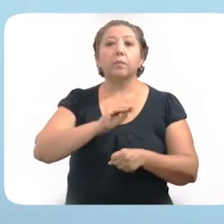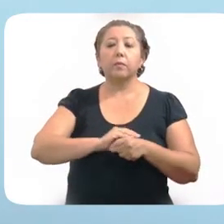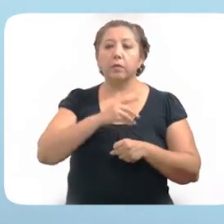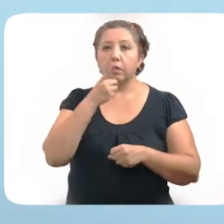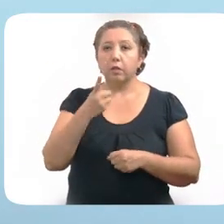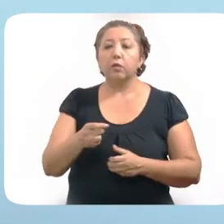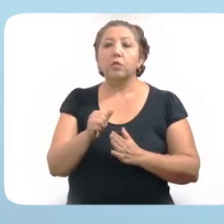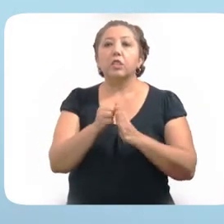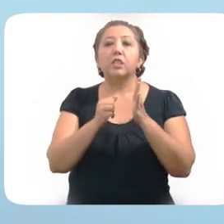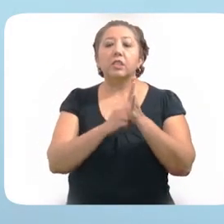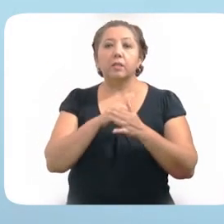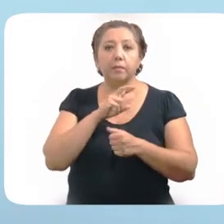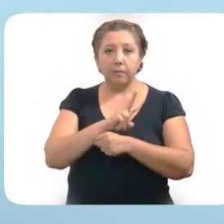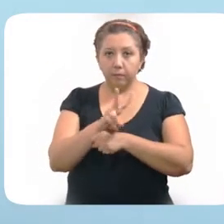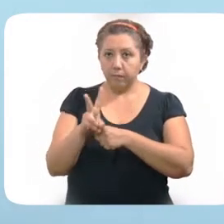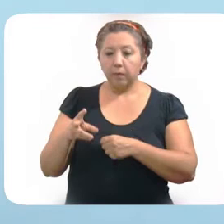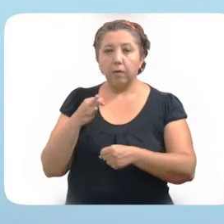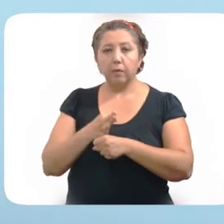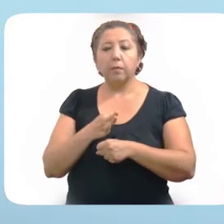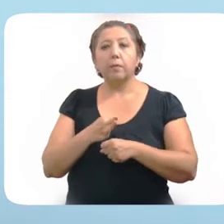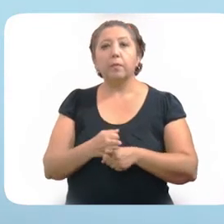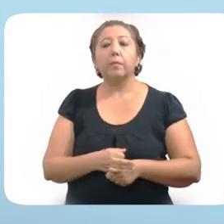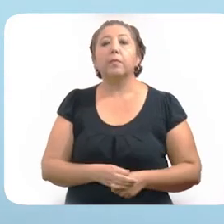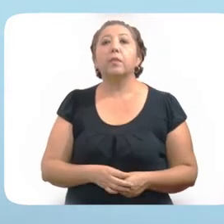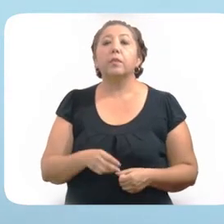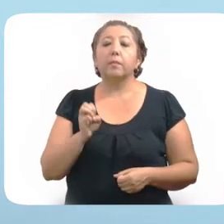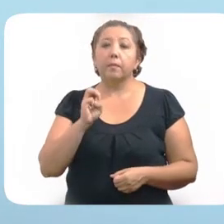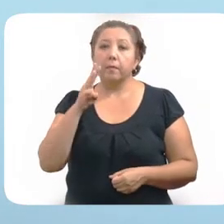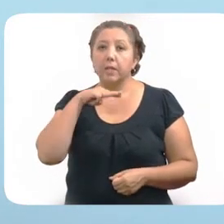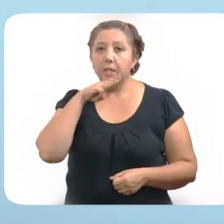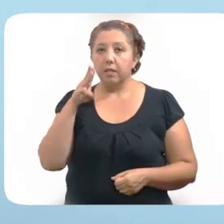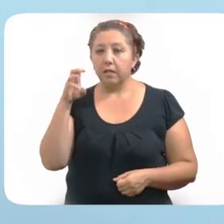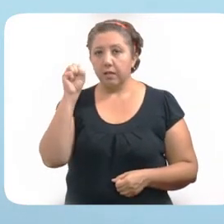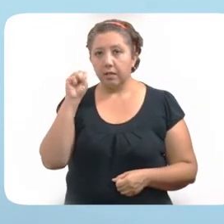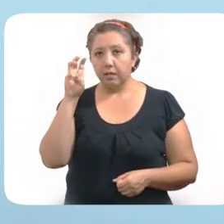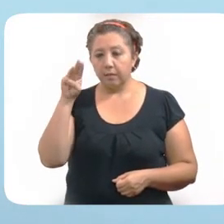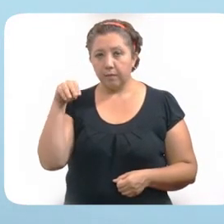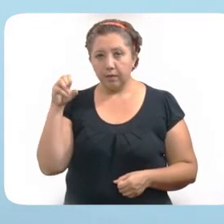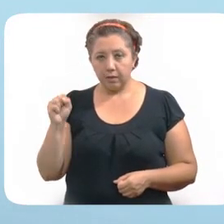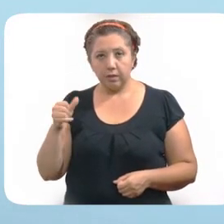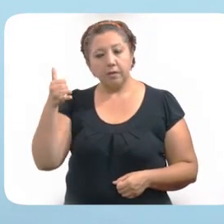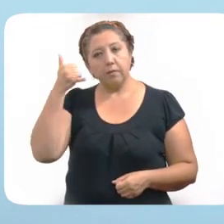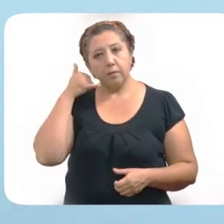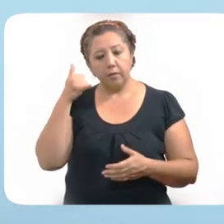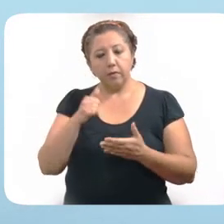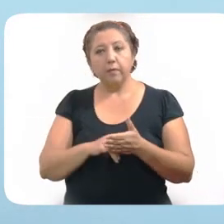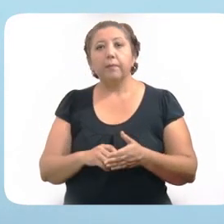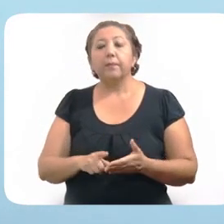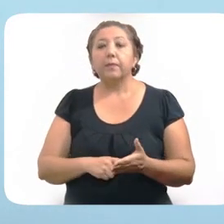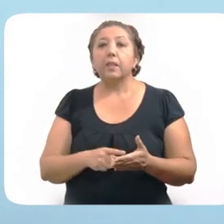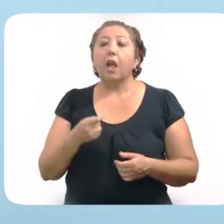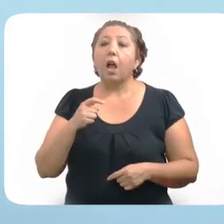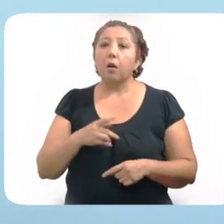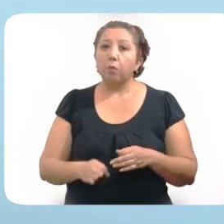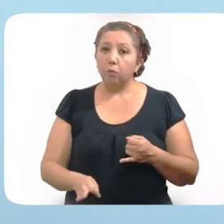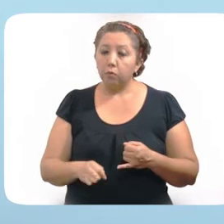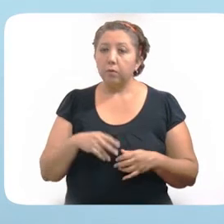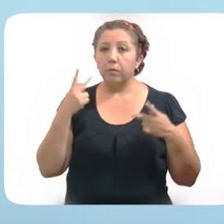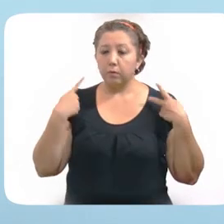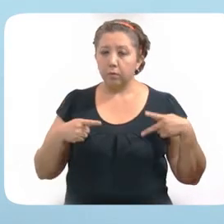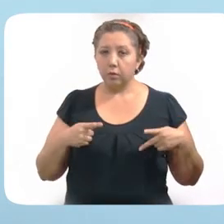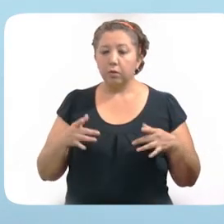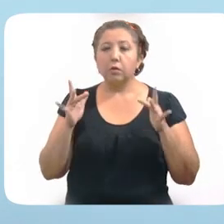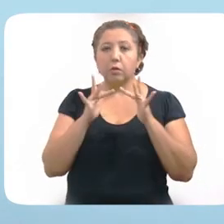implementación de un sistema de rastreo oportuno vía mensajes SMS y llamadas telefónicas a los últimos contactos de